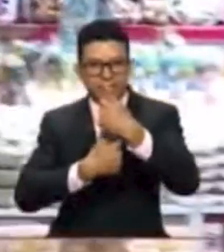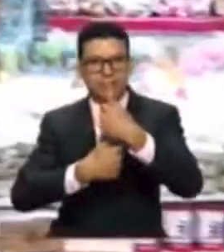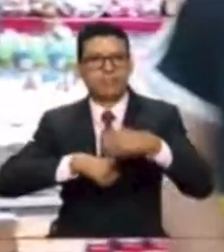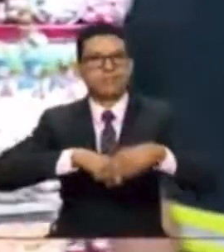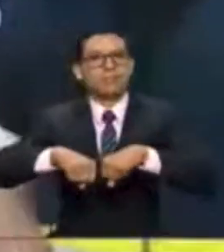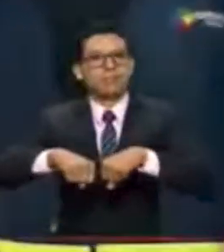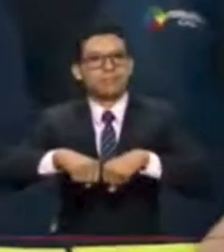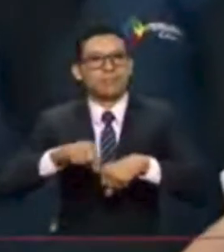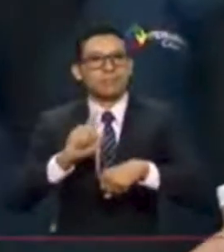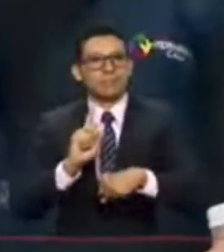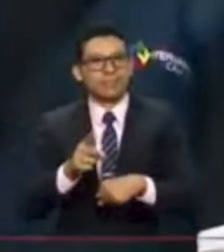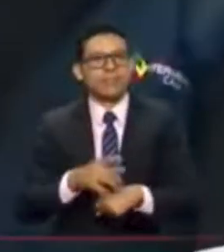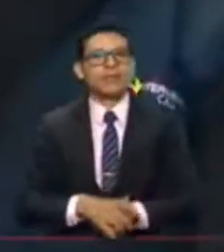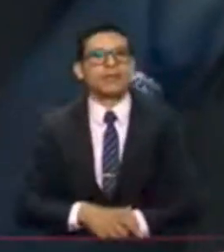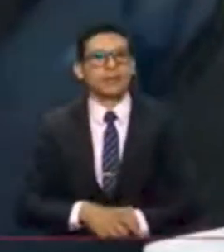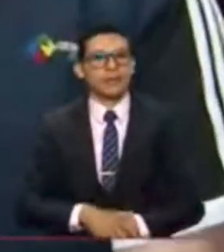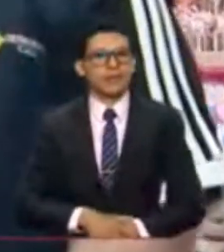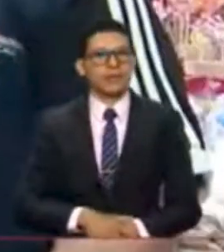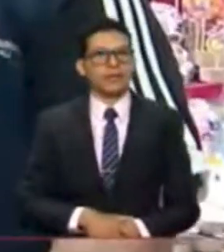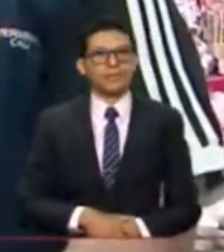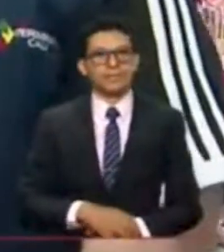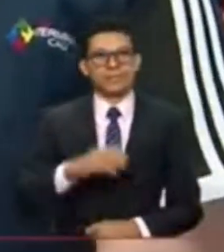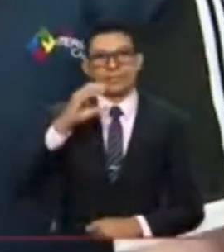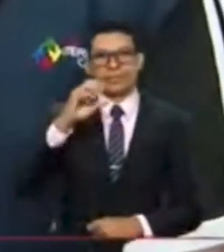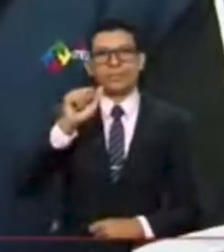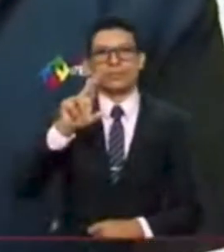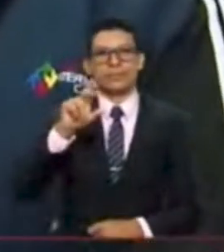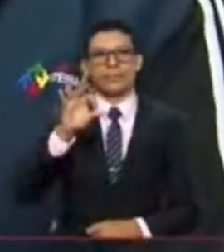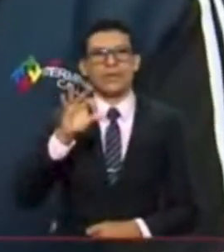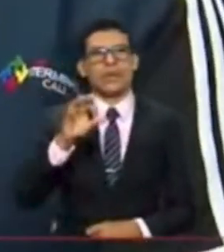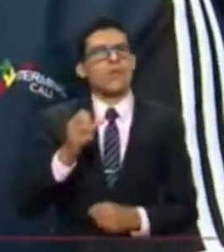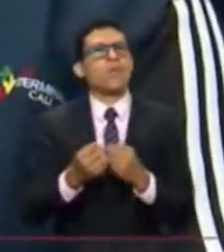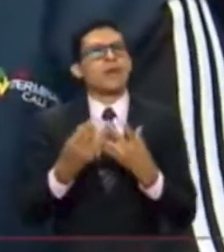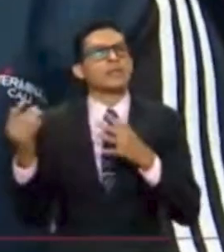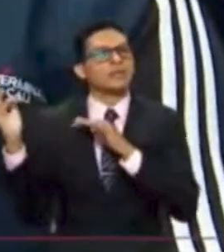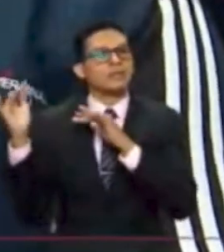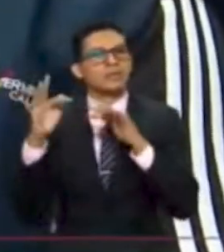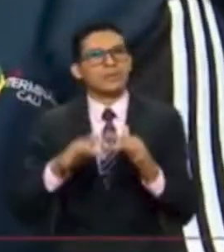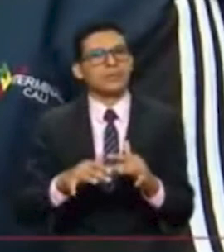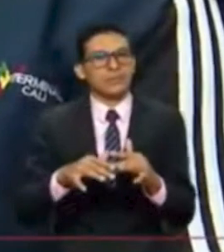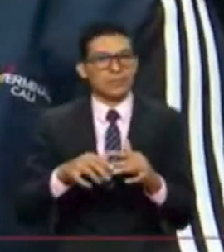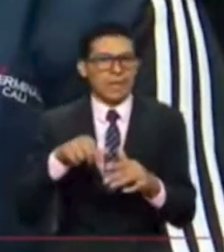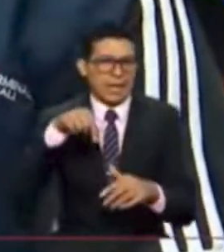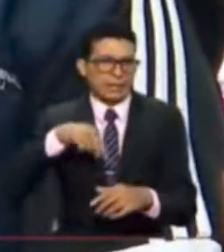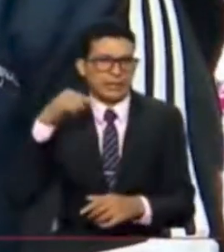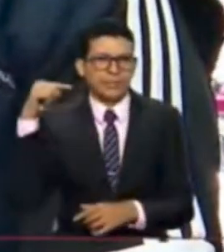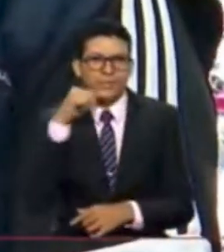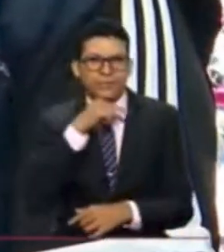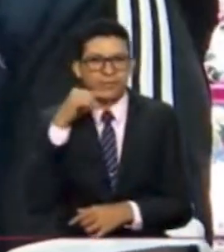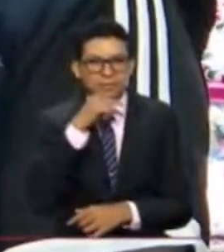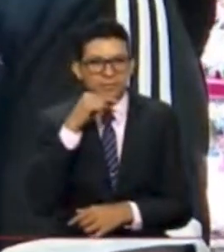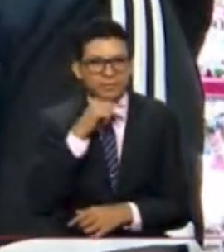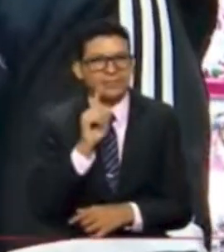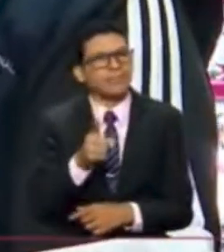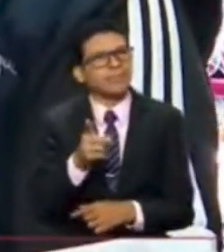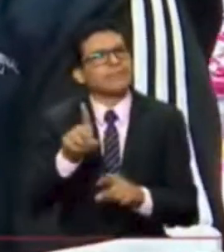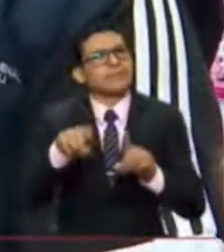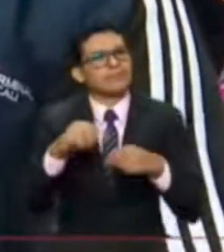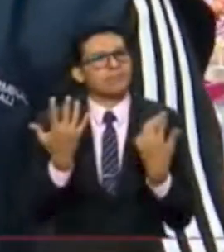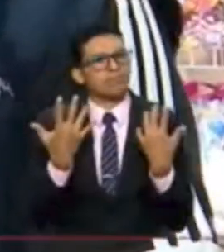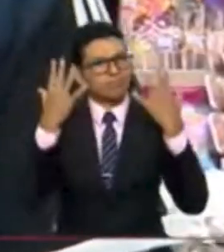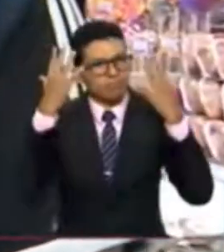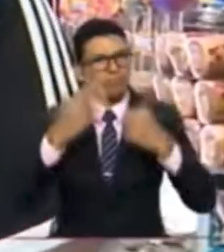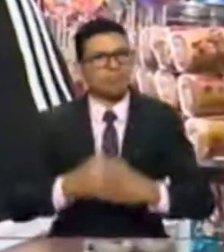operativo, Carlos. ¿Cuántas personas esperen que se movilicen en este puente festivo que incluye también el Petronio